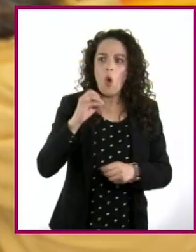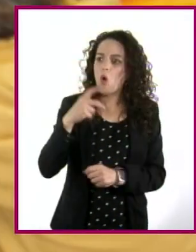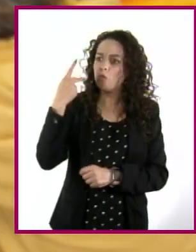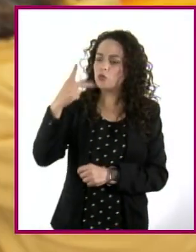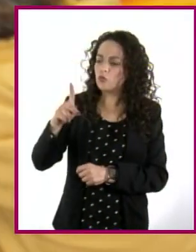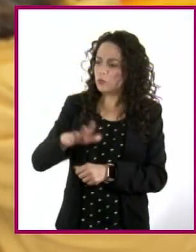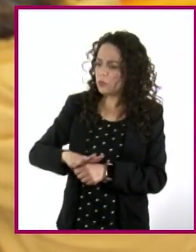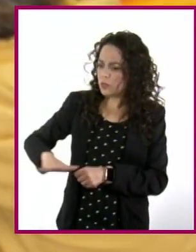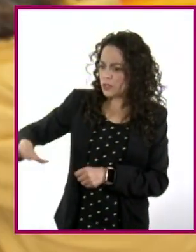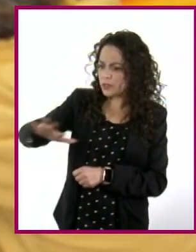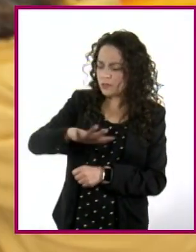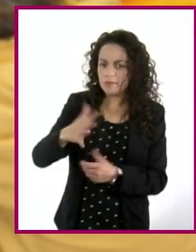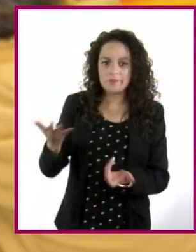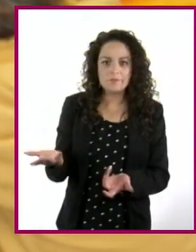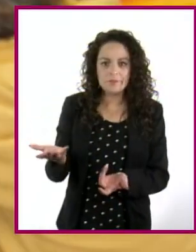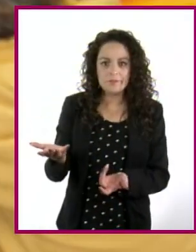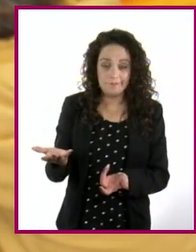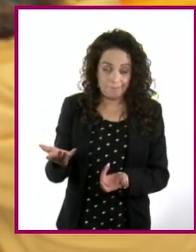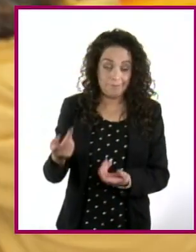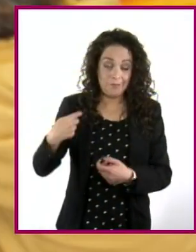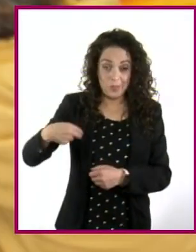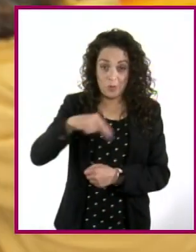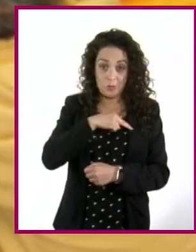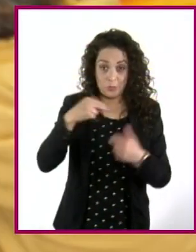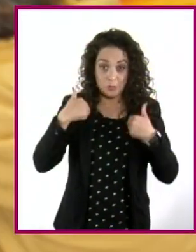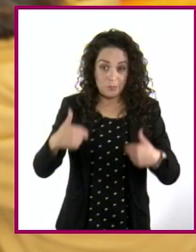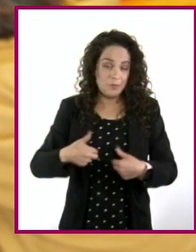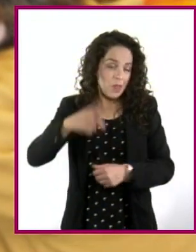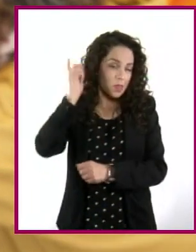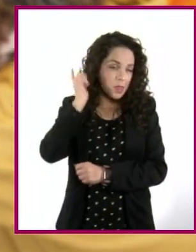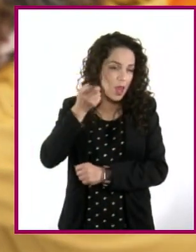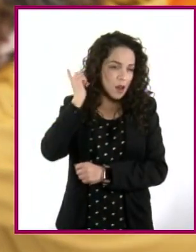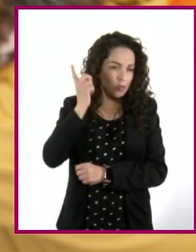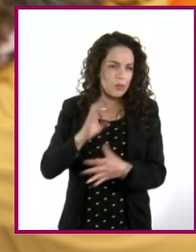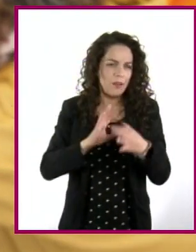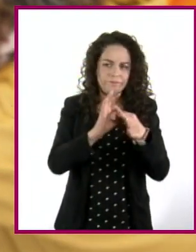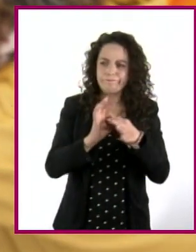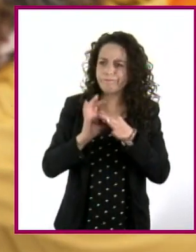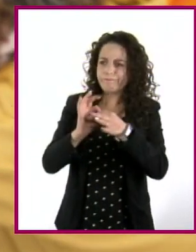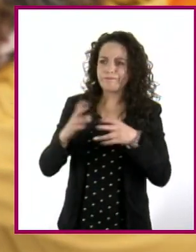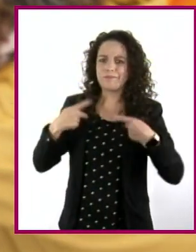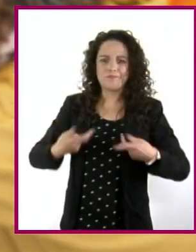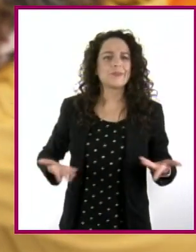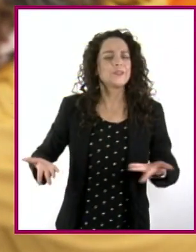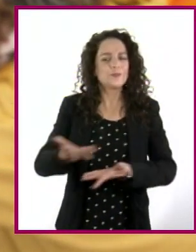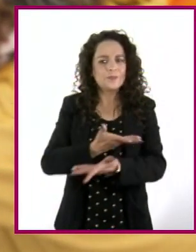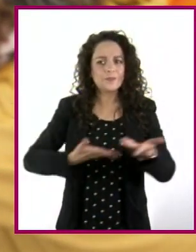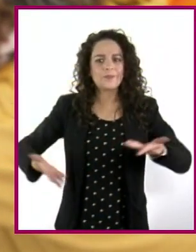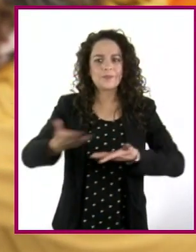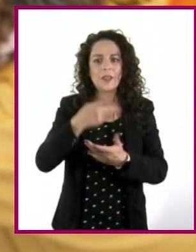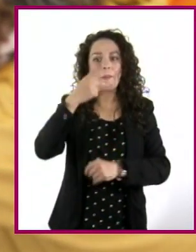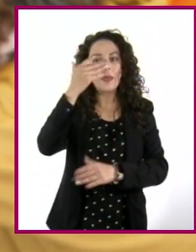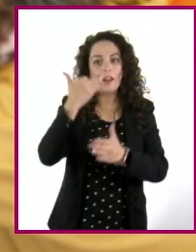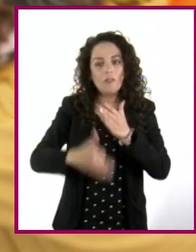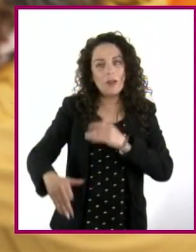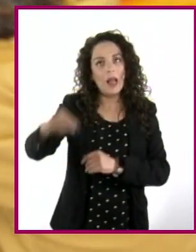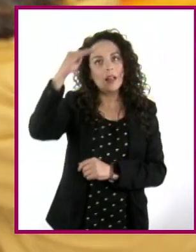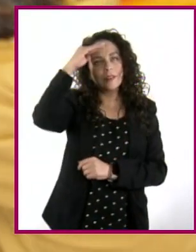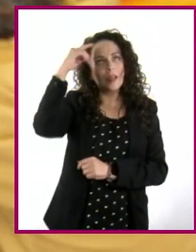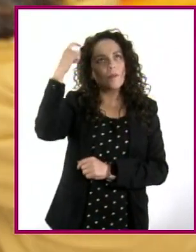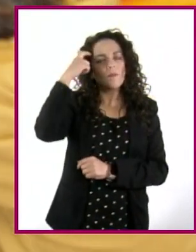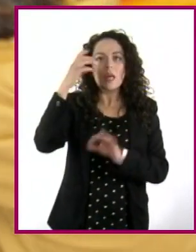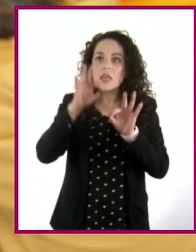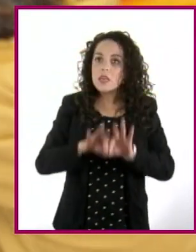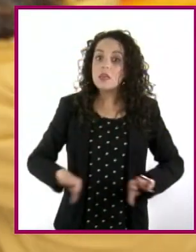personas nos relacionamos diariamente con otras personas y con el entorno, pero no solemos reflexionar sobre la importancia de la comunicación